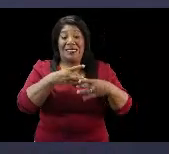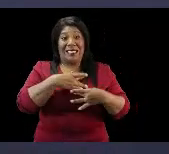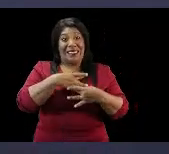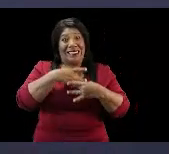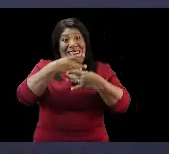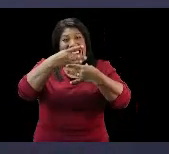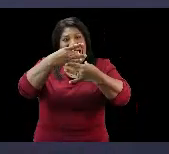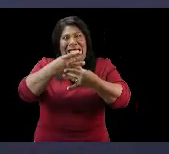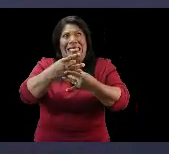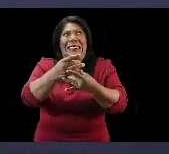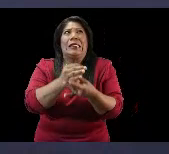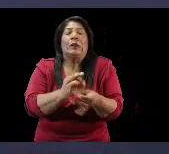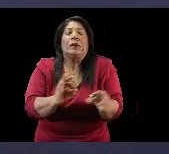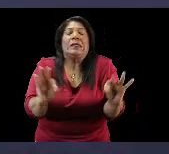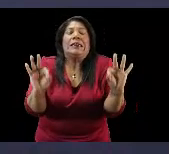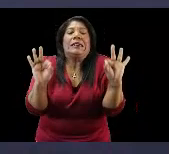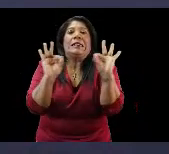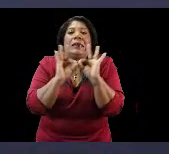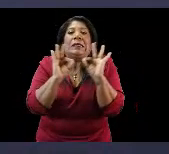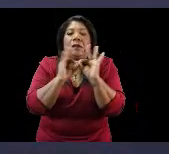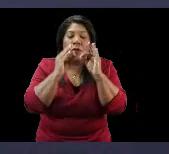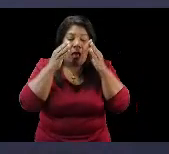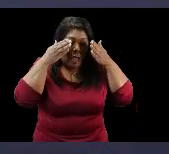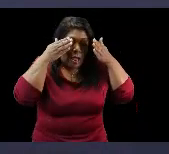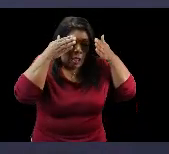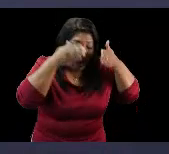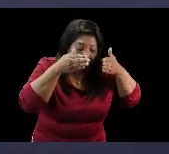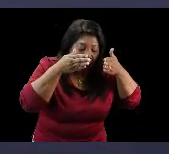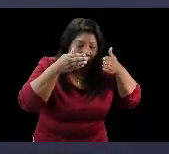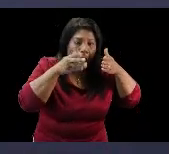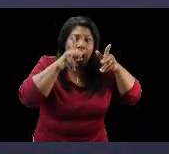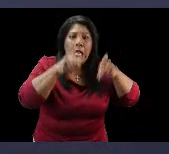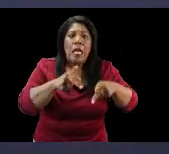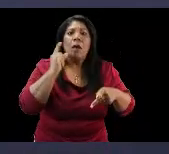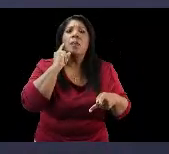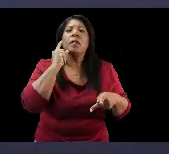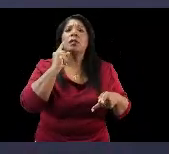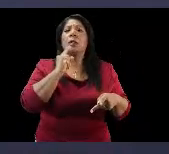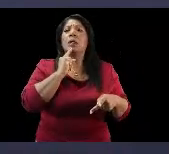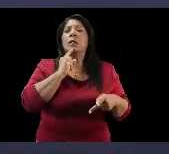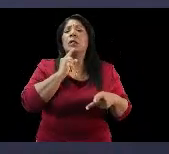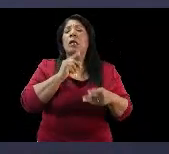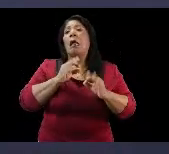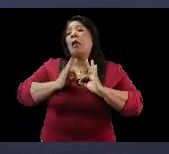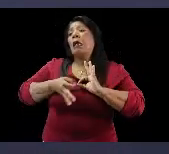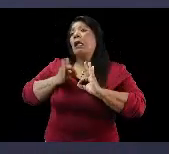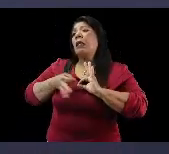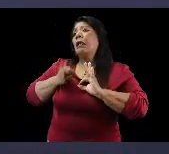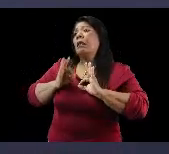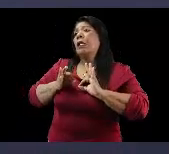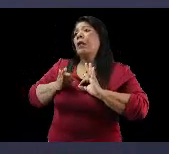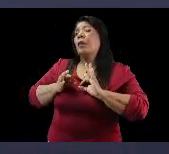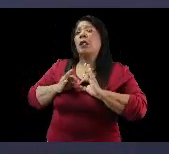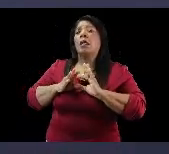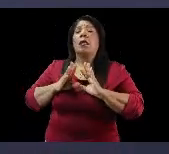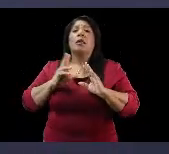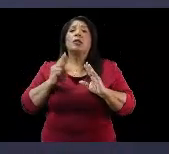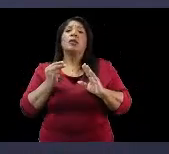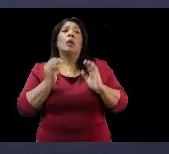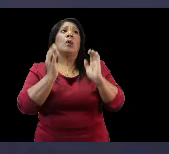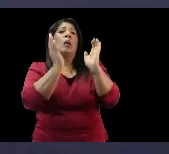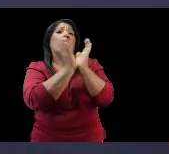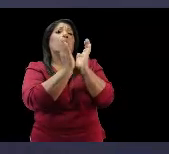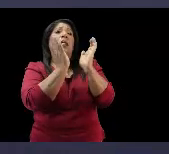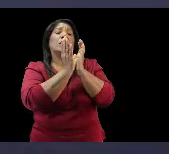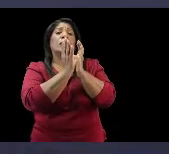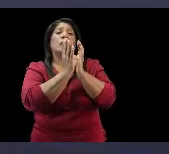la salud, que es muy importante. No solamente enfocarnos de que debe estar un profesional de interpretación de lengua de señas dentro de